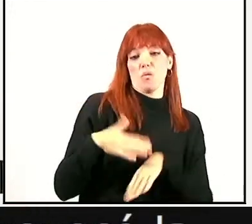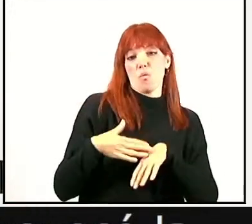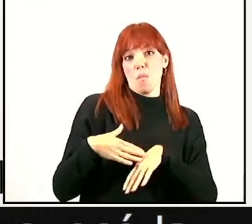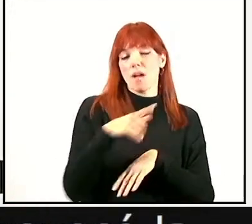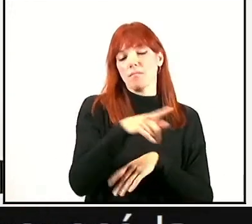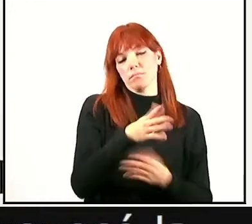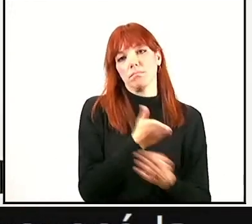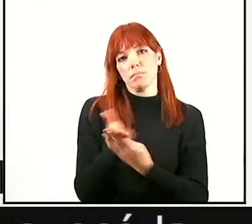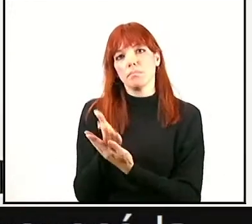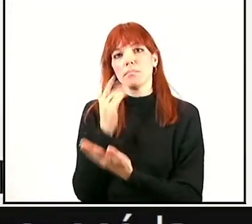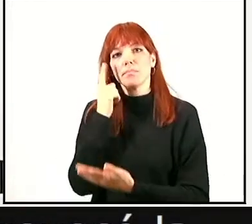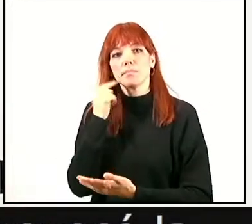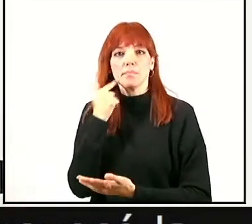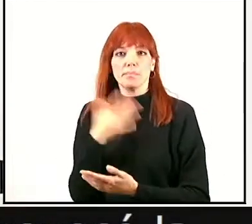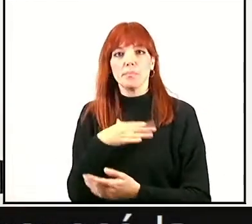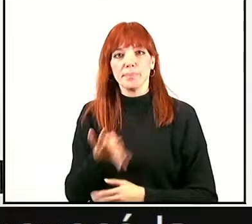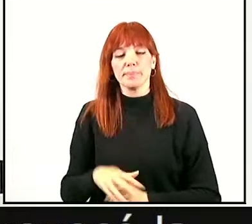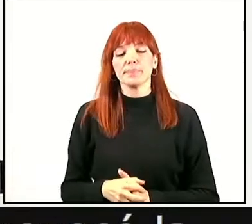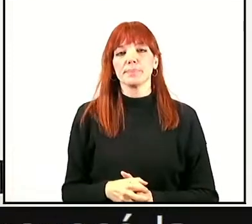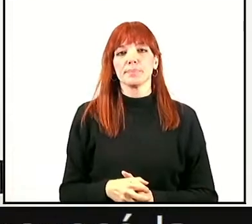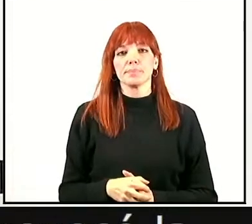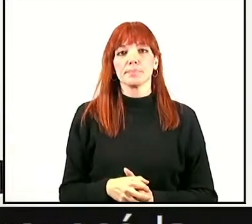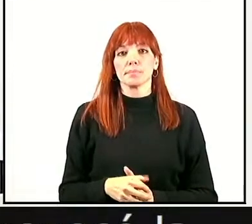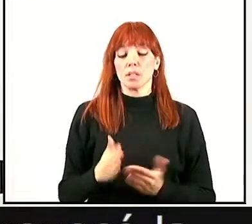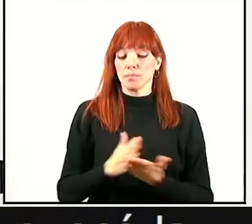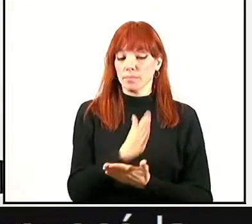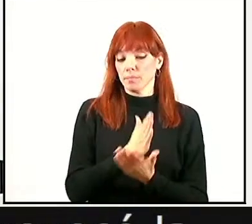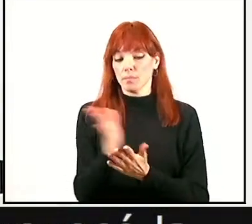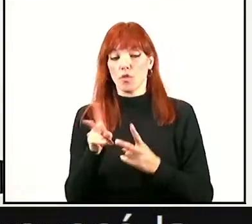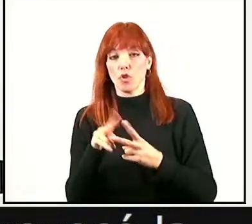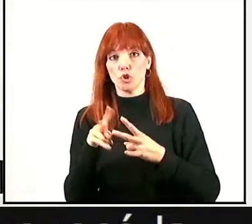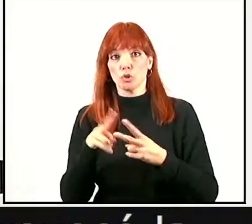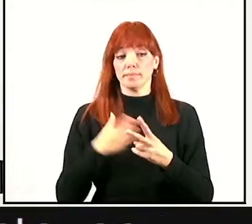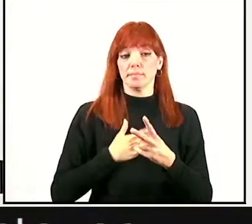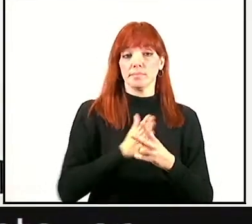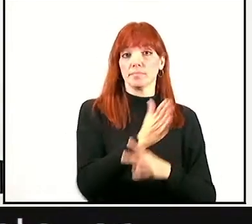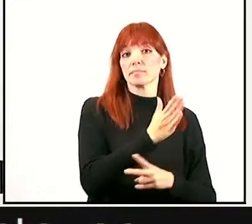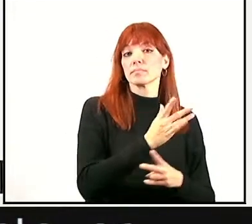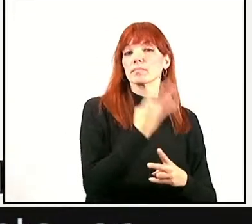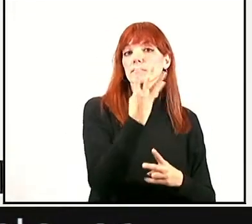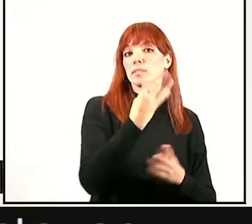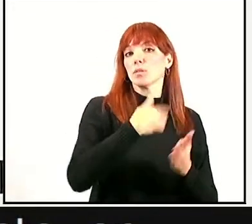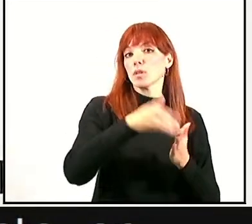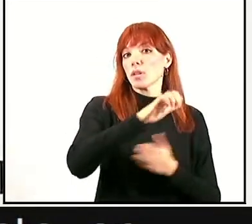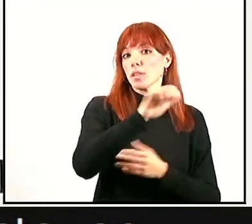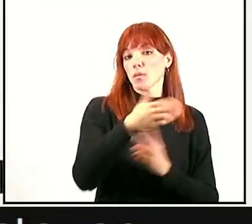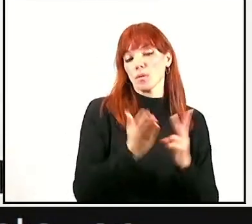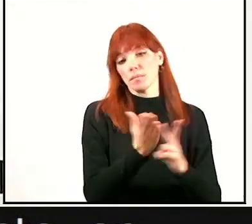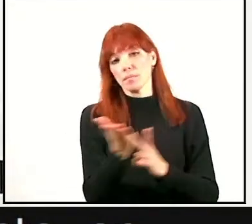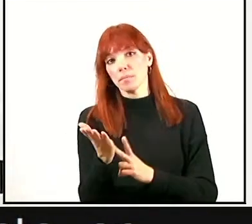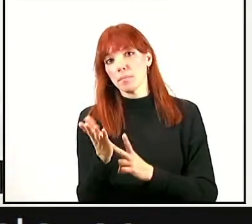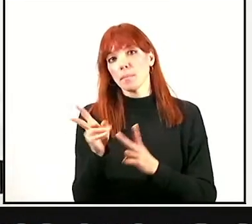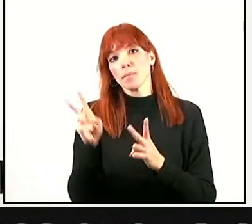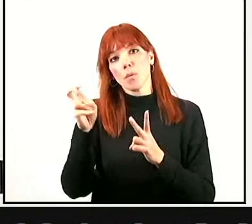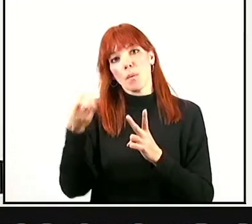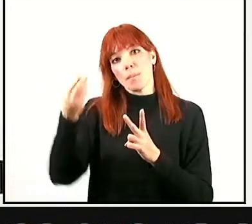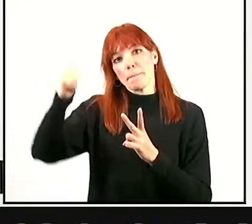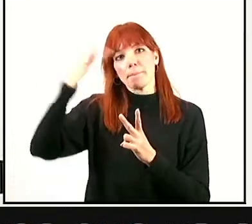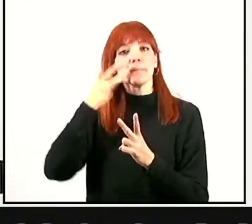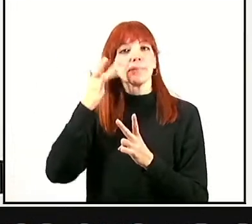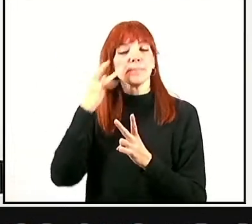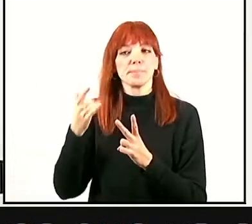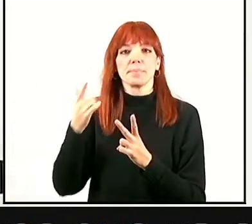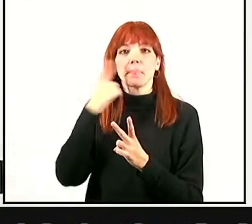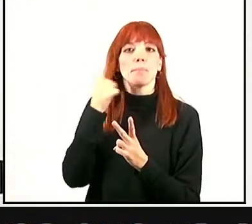teníamos esos 4 millones de euros que ya se están tramitando y en segundo lugar tenemos esta nueva línea de financiación que nosotros